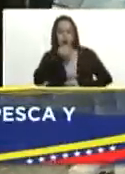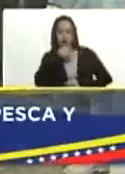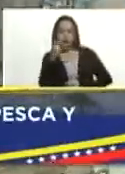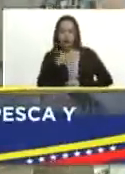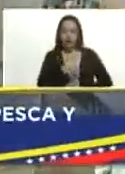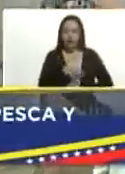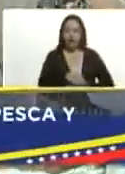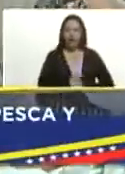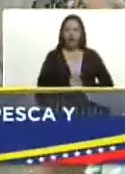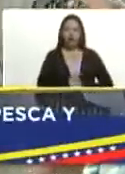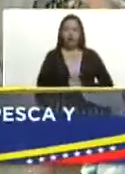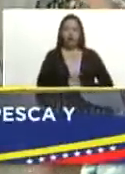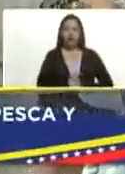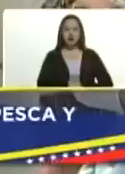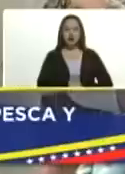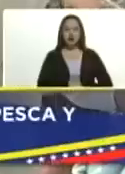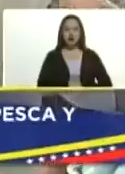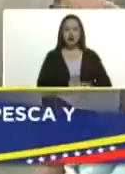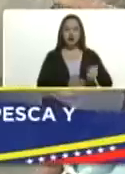también tenemos.